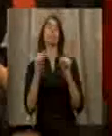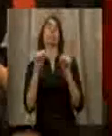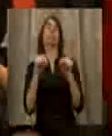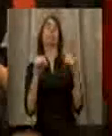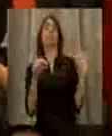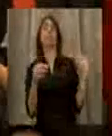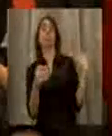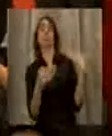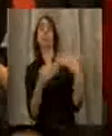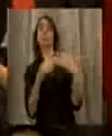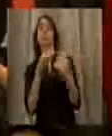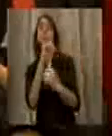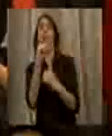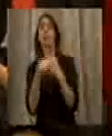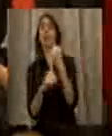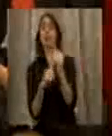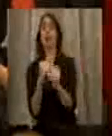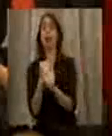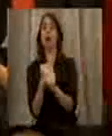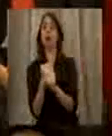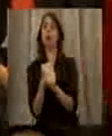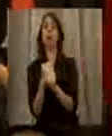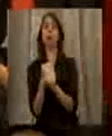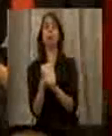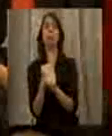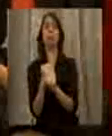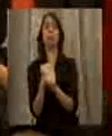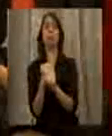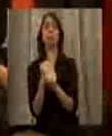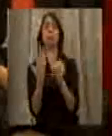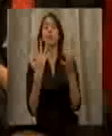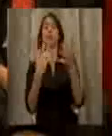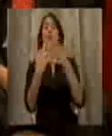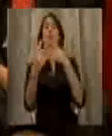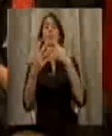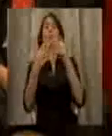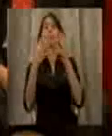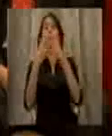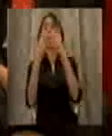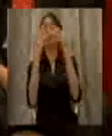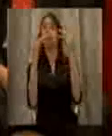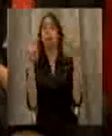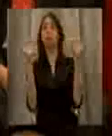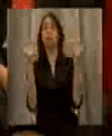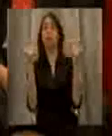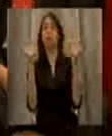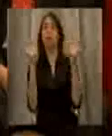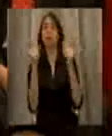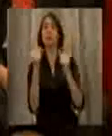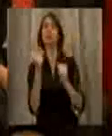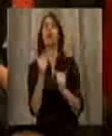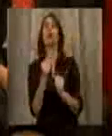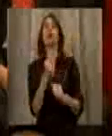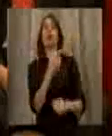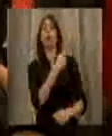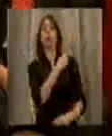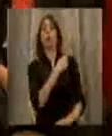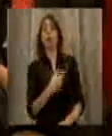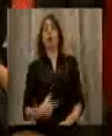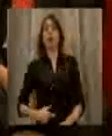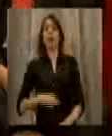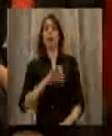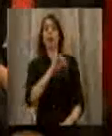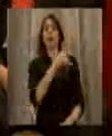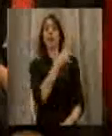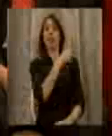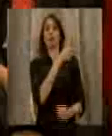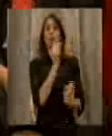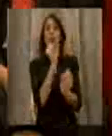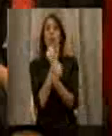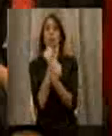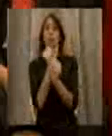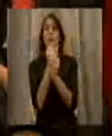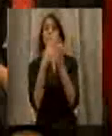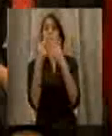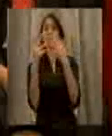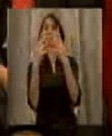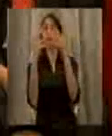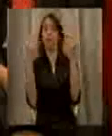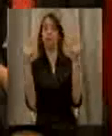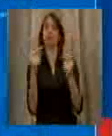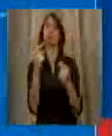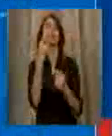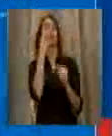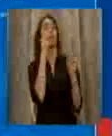estos años de la transparencia en la función del Ejecutivo. Ustedes ven ahí las